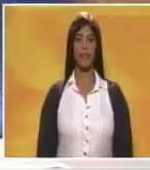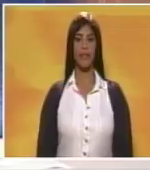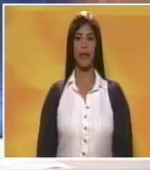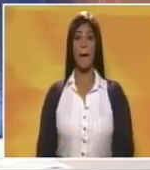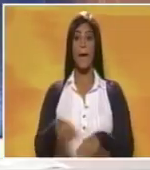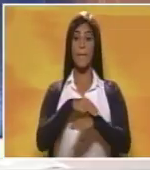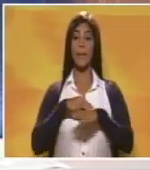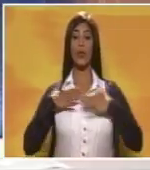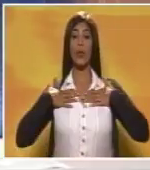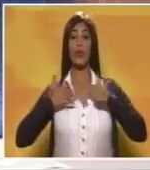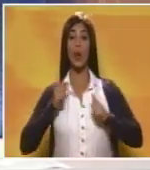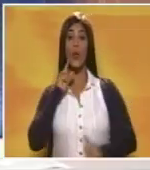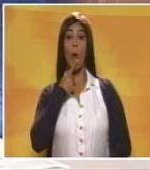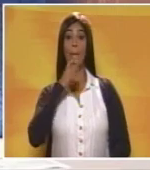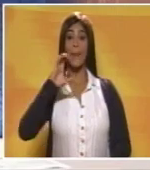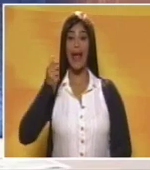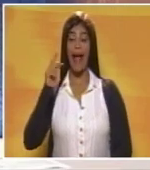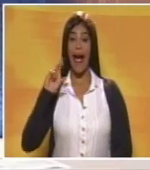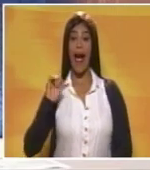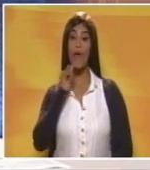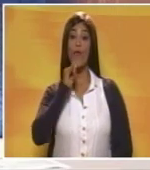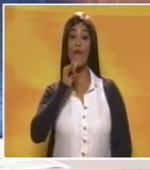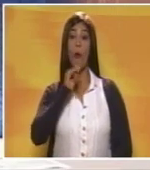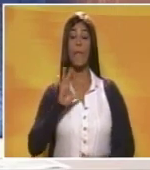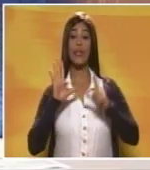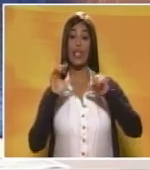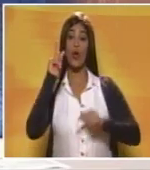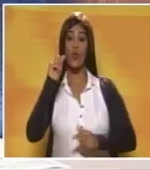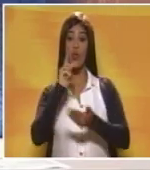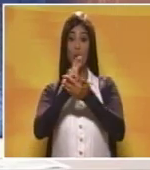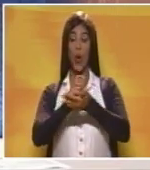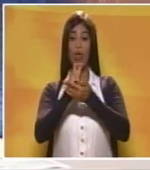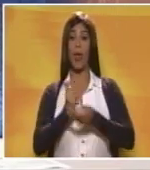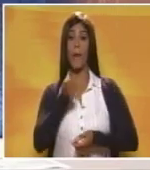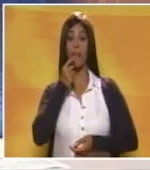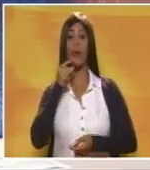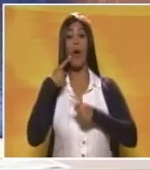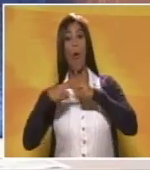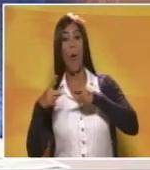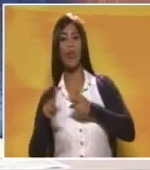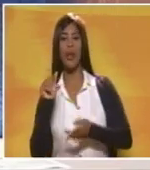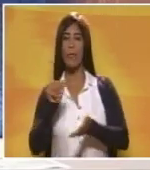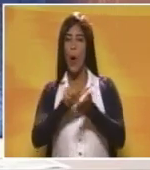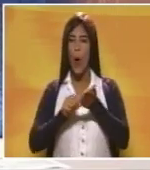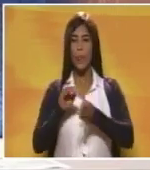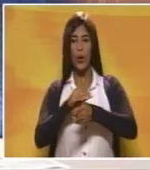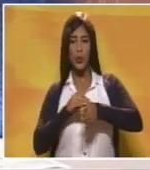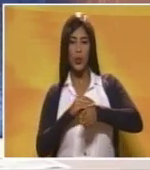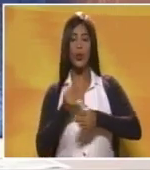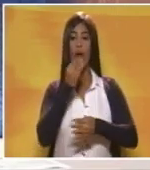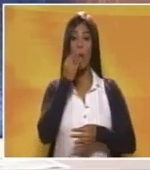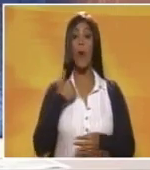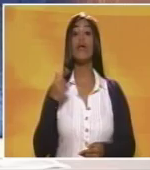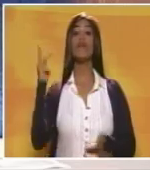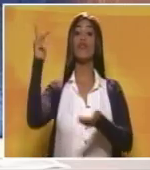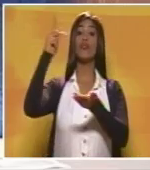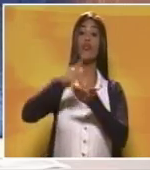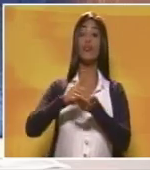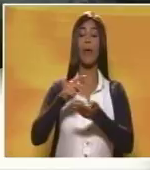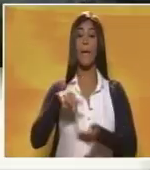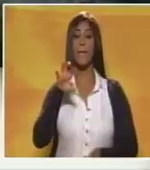El ministro de Salud, Carlos Alvarado, informó que 71 toneladas de medicinas y material médico quirúrgico arribaron al país provenientes de